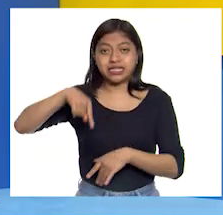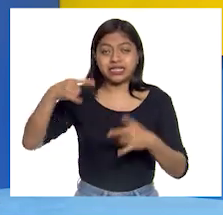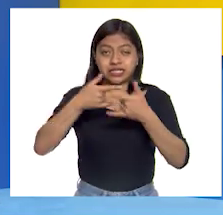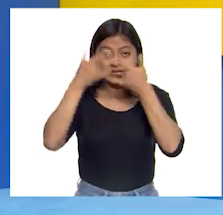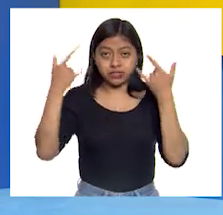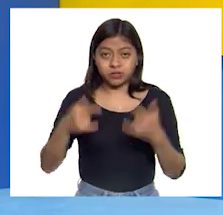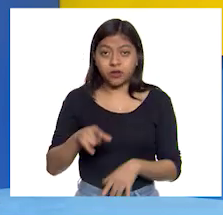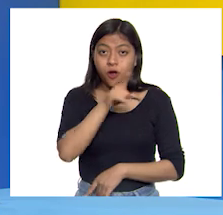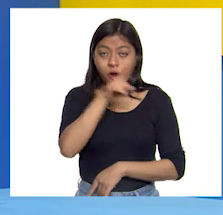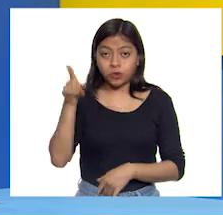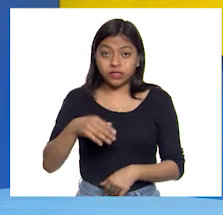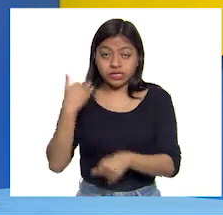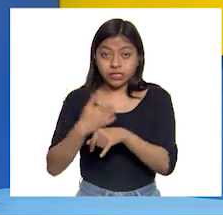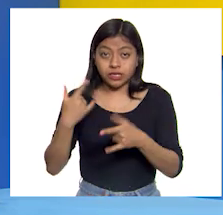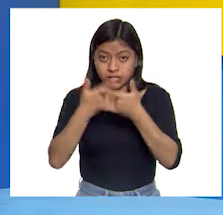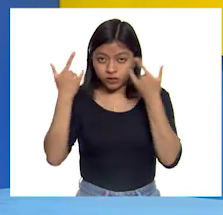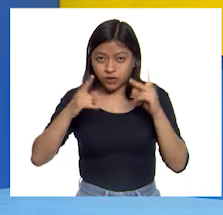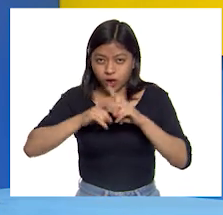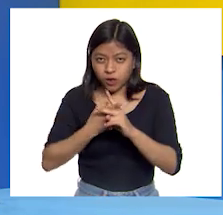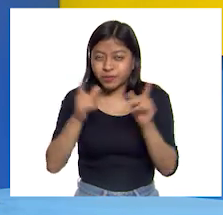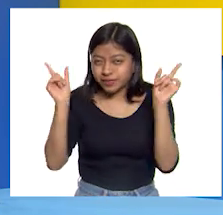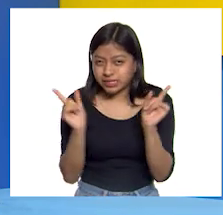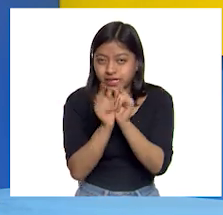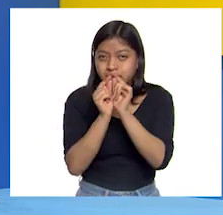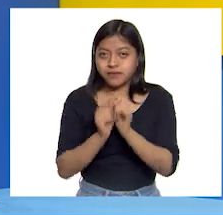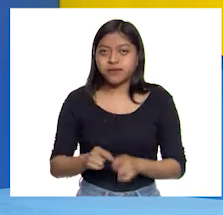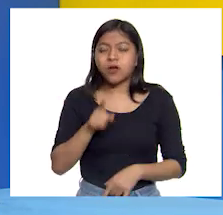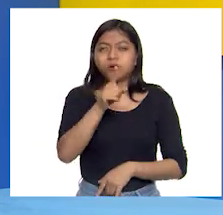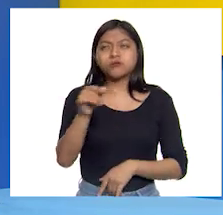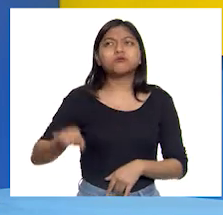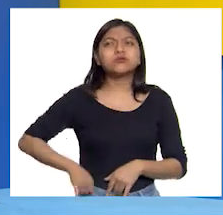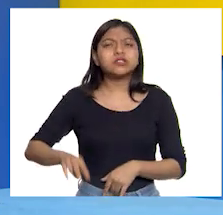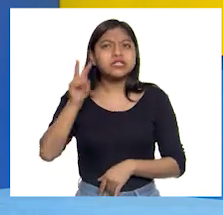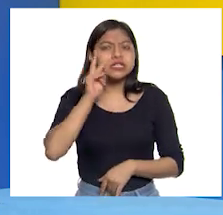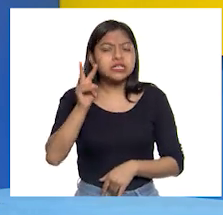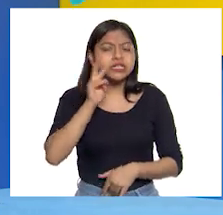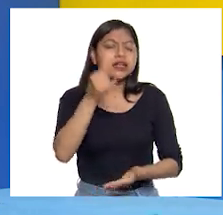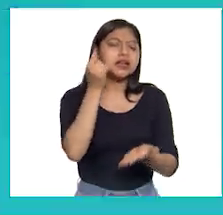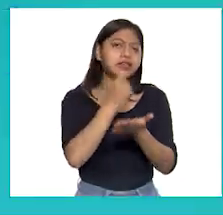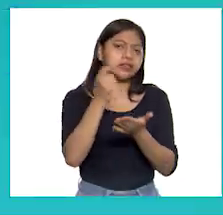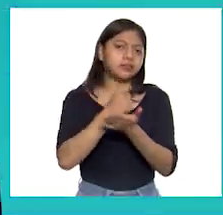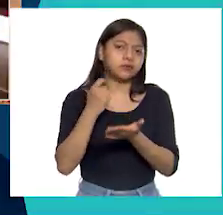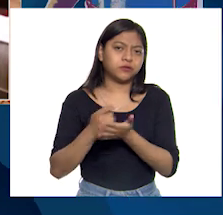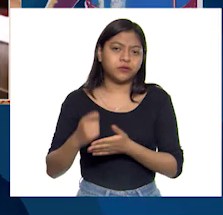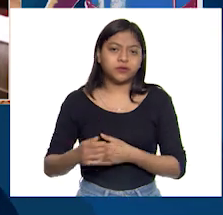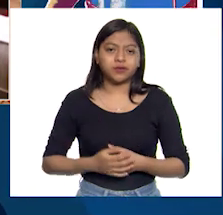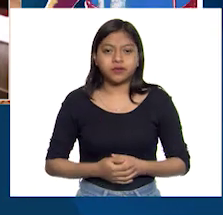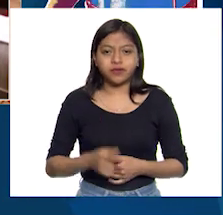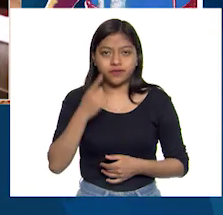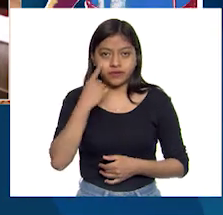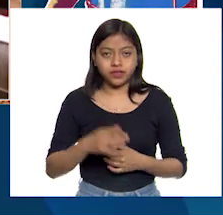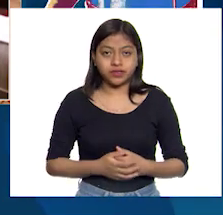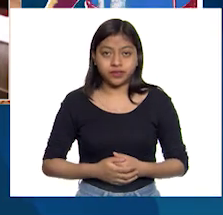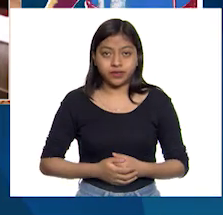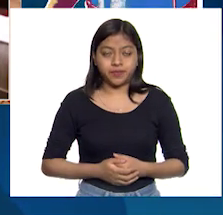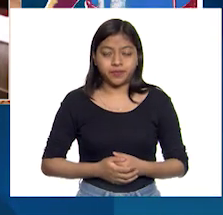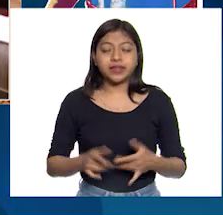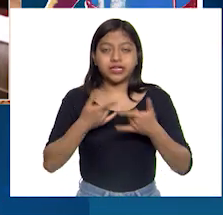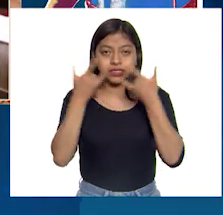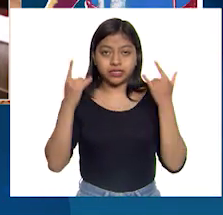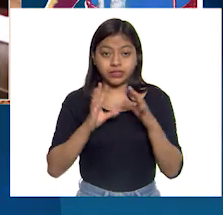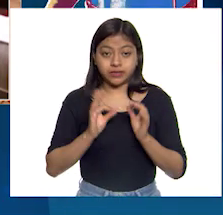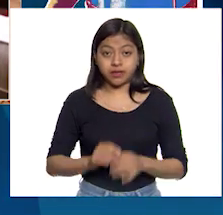invitamos a que escuchen este fragmento y anoten todo lo que les llame la atención de la narración de Carlos. Nunca pensé que la madre de